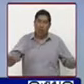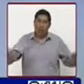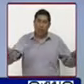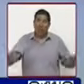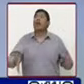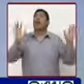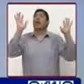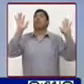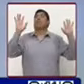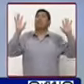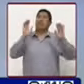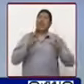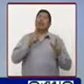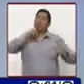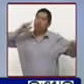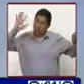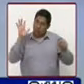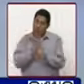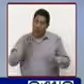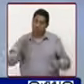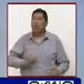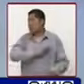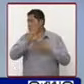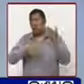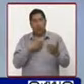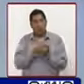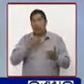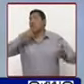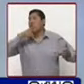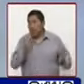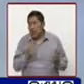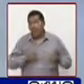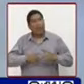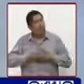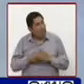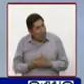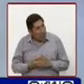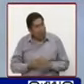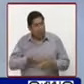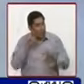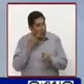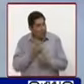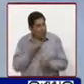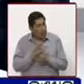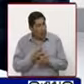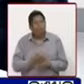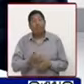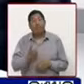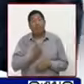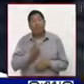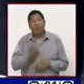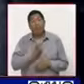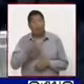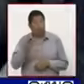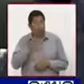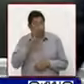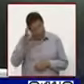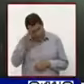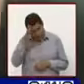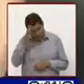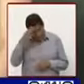Eso, voy a agarrarme de eso. Es un compromiso. Exacto. Absolutamente de todos. Quienes tenemos que empezar cuidando a los niños somos padre y